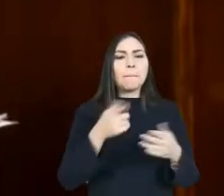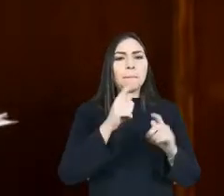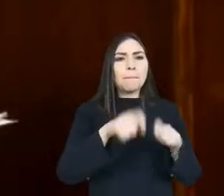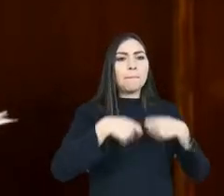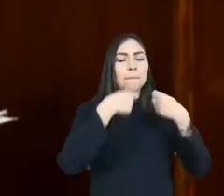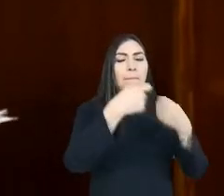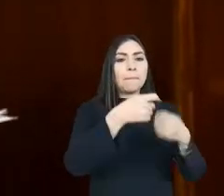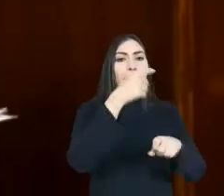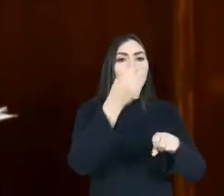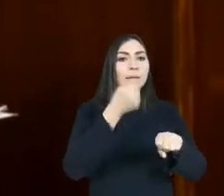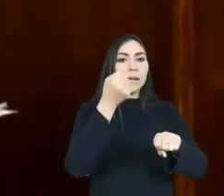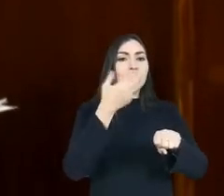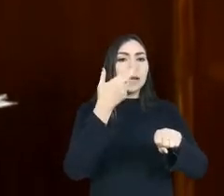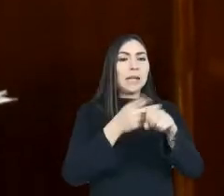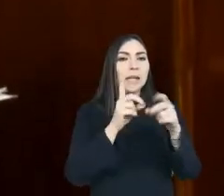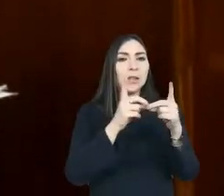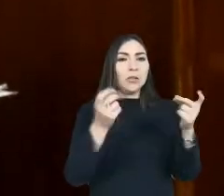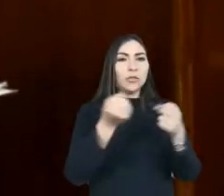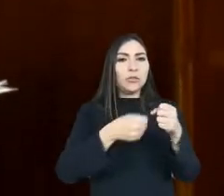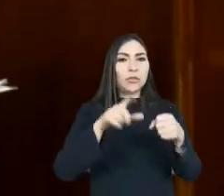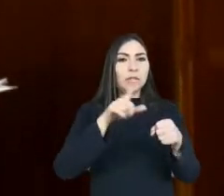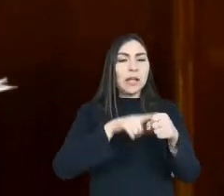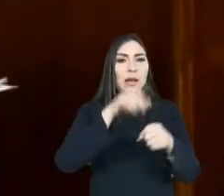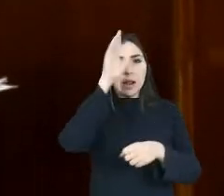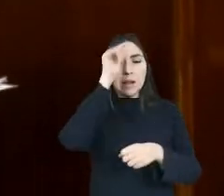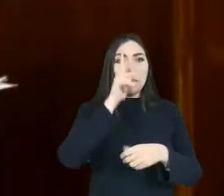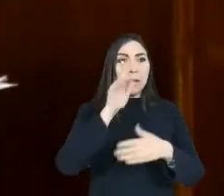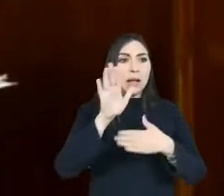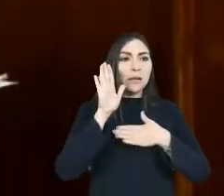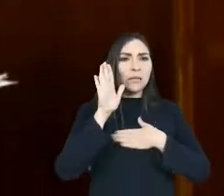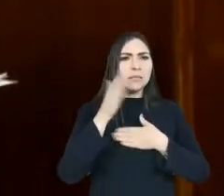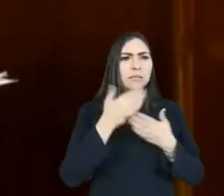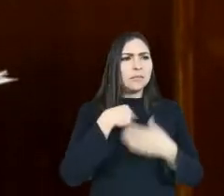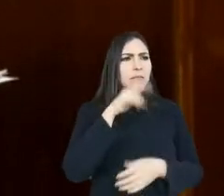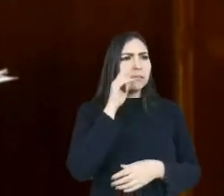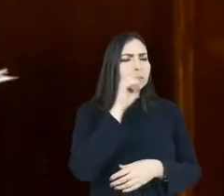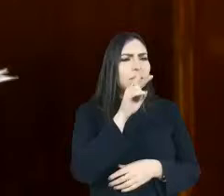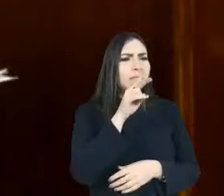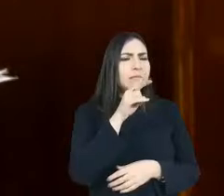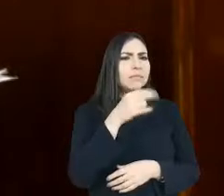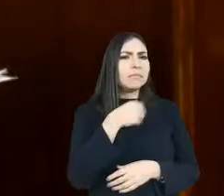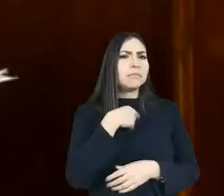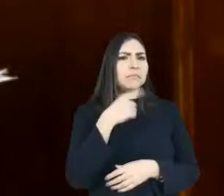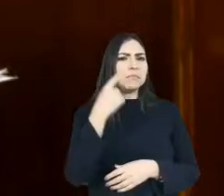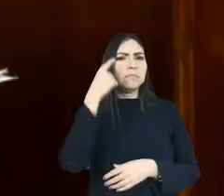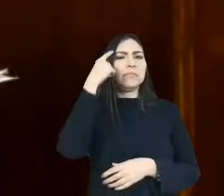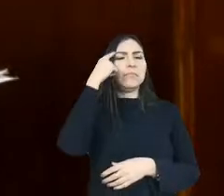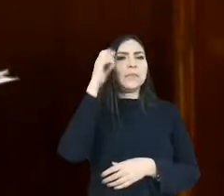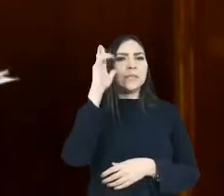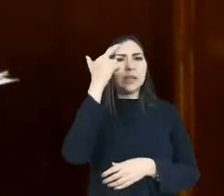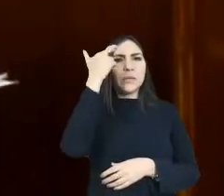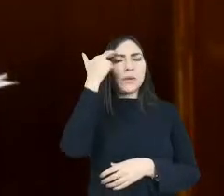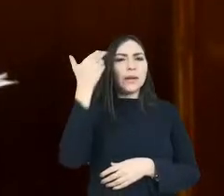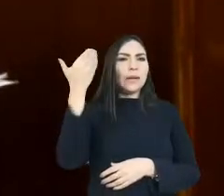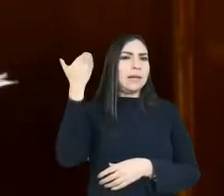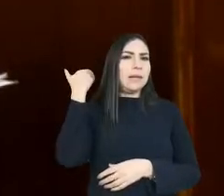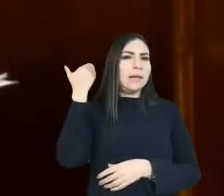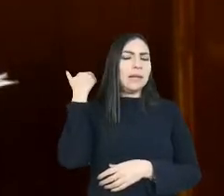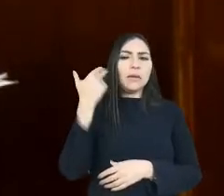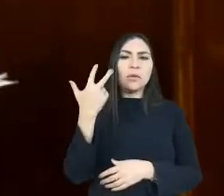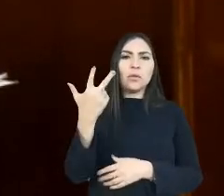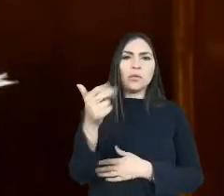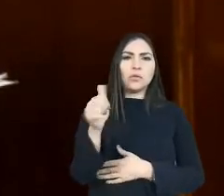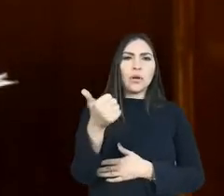Social viene a confirmar mi argumento, pues basta recordar una de sus apariciones más recientes, el pasado 8 de agosto,